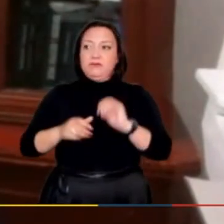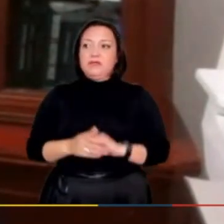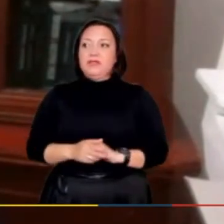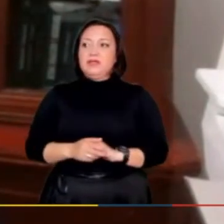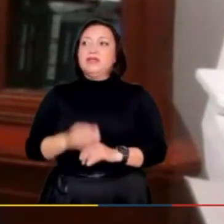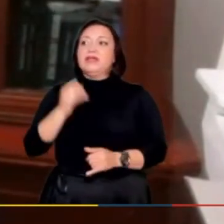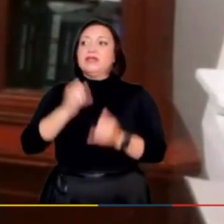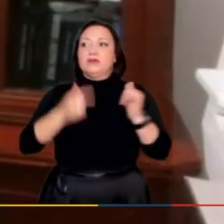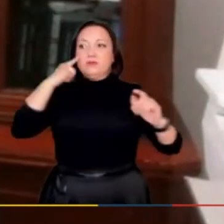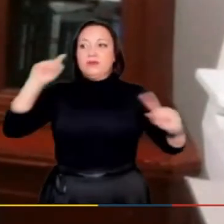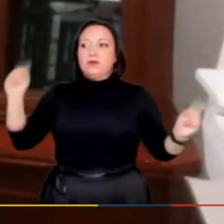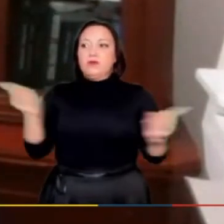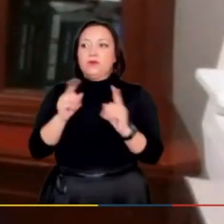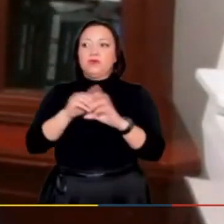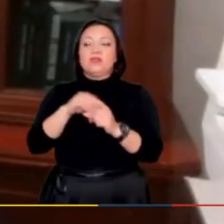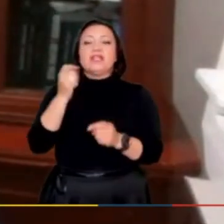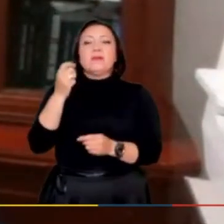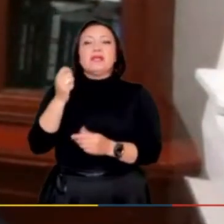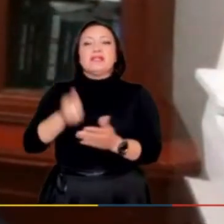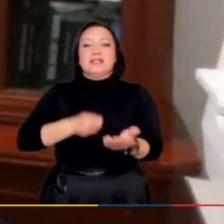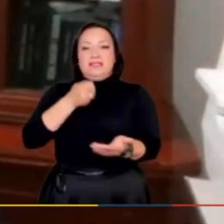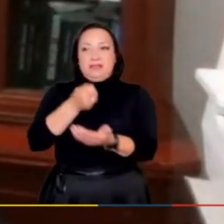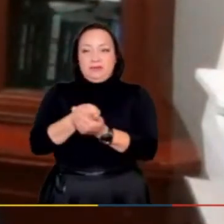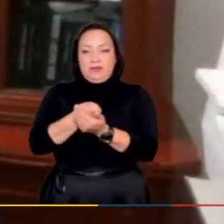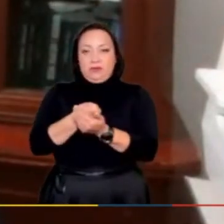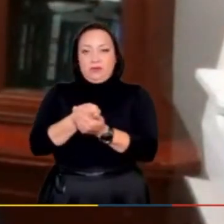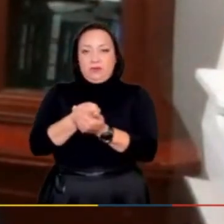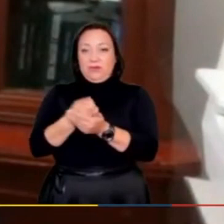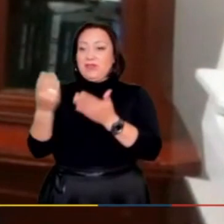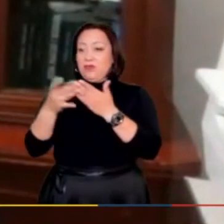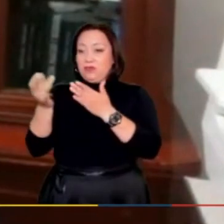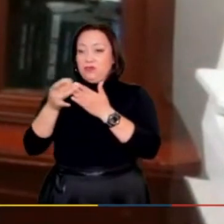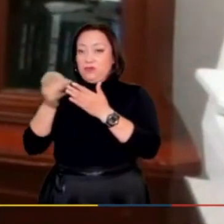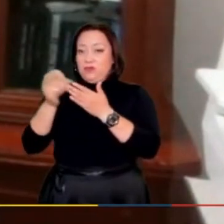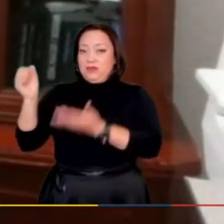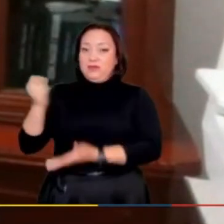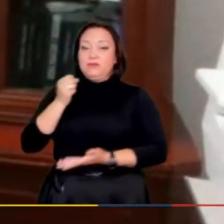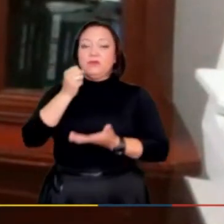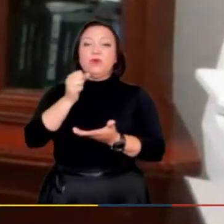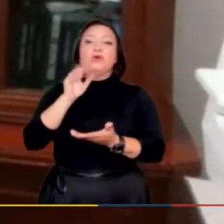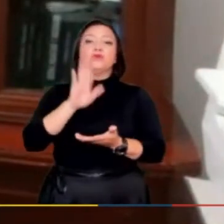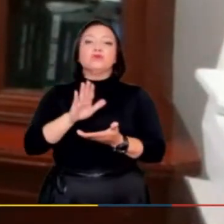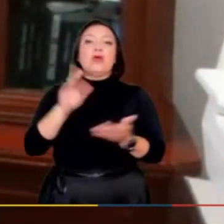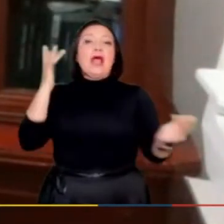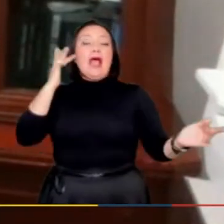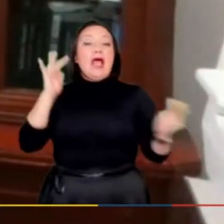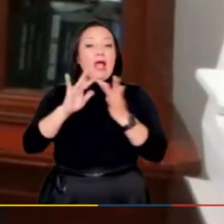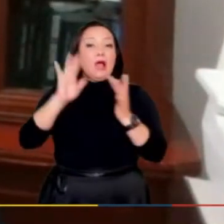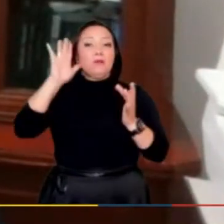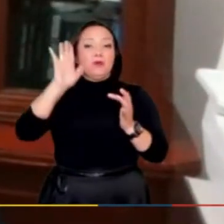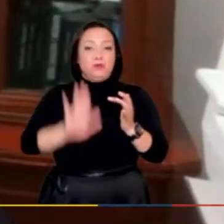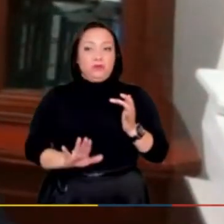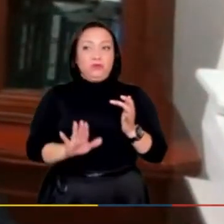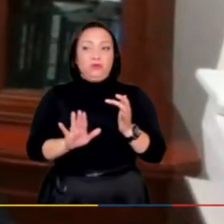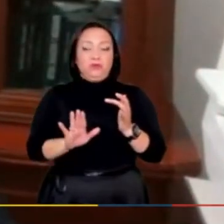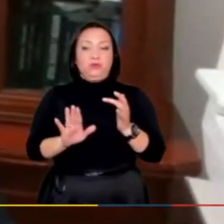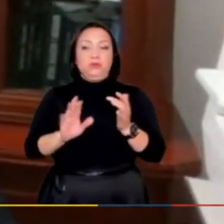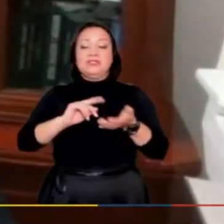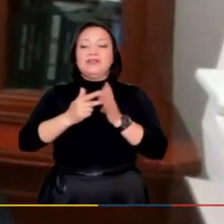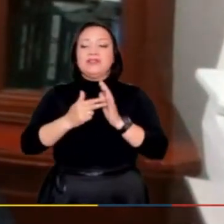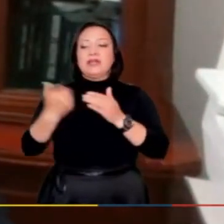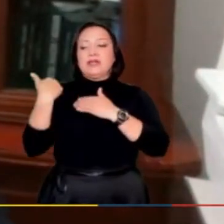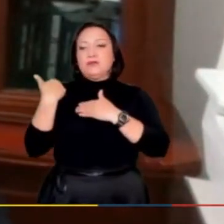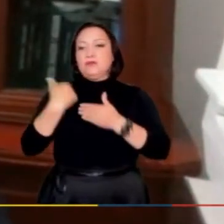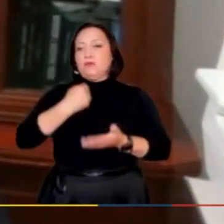última conclusión es que la devolución que hizo de las divisas el banco no correspondía al incumplimiento de sus